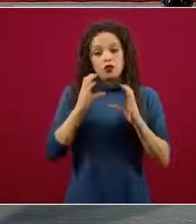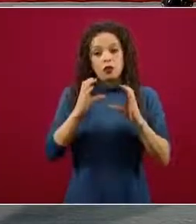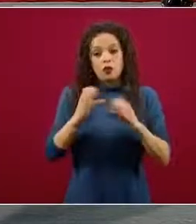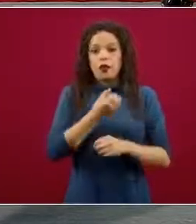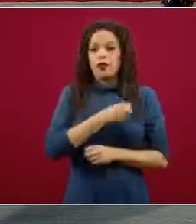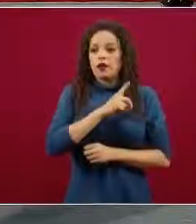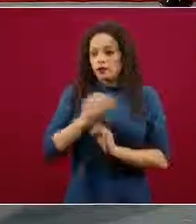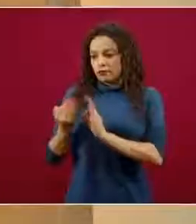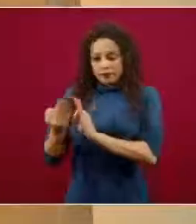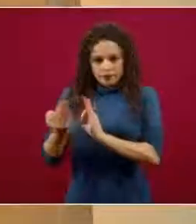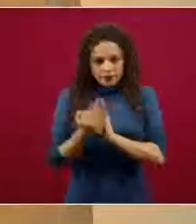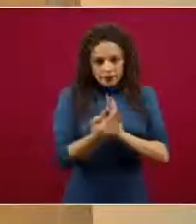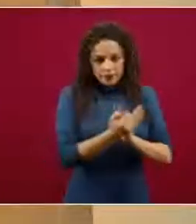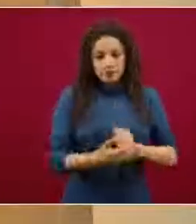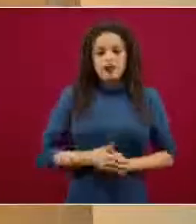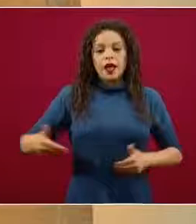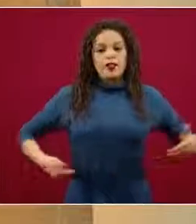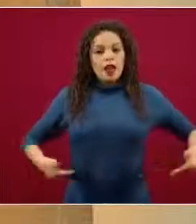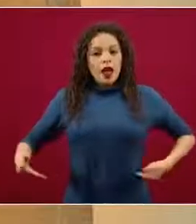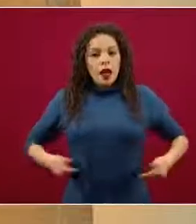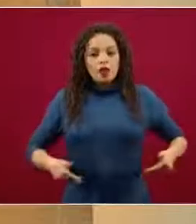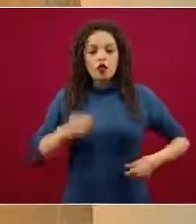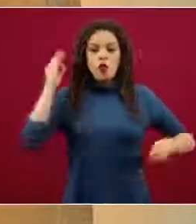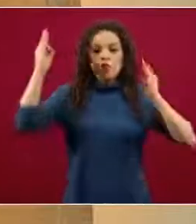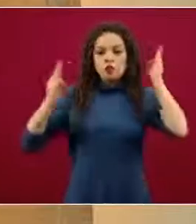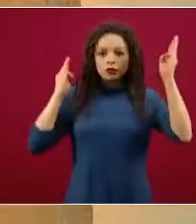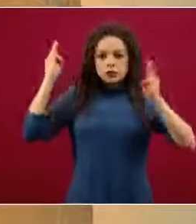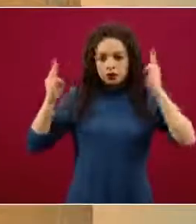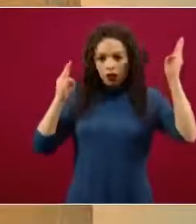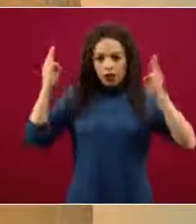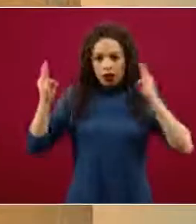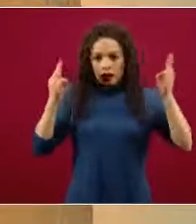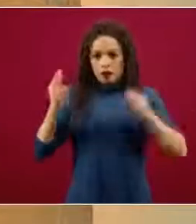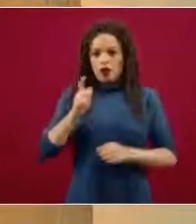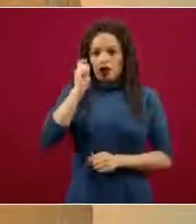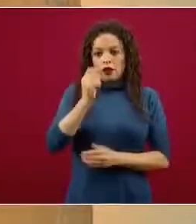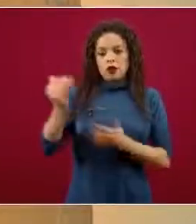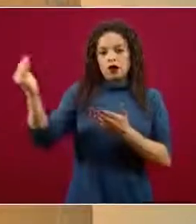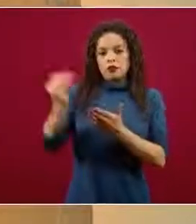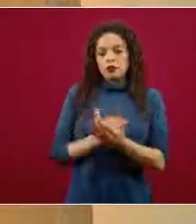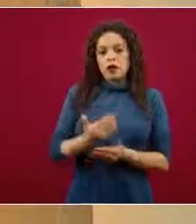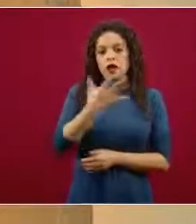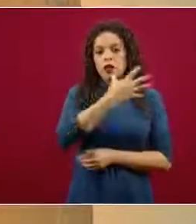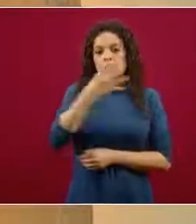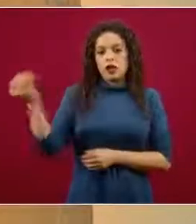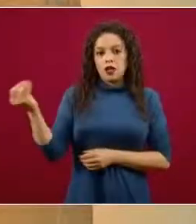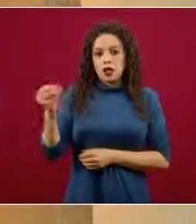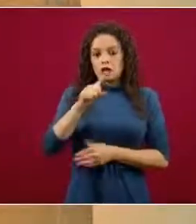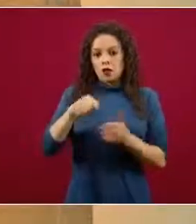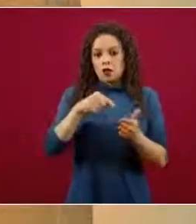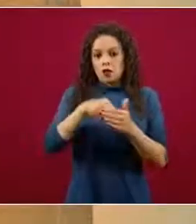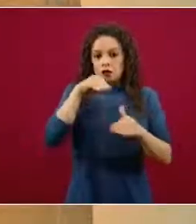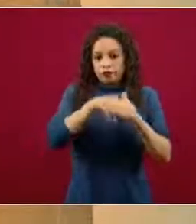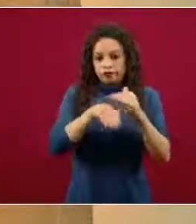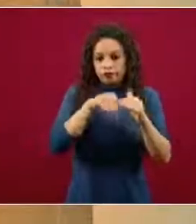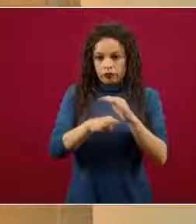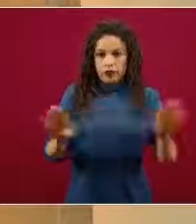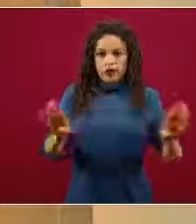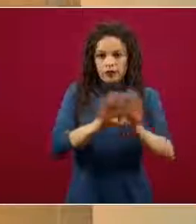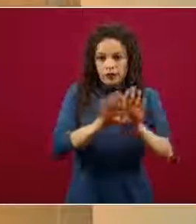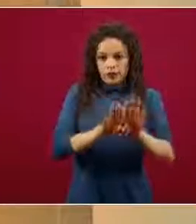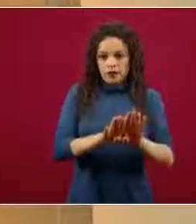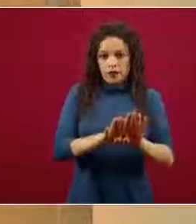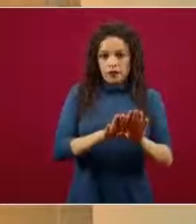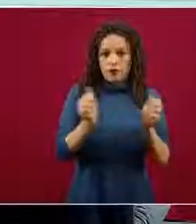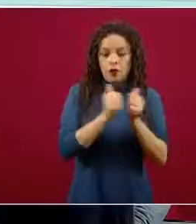Cines, teatros, museos y eventos culturales de menos de 500 localidades deben estar cerradas en nivel rojo y al 25% a nivel naranja, al